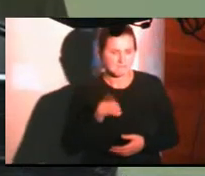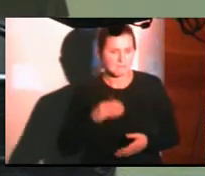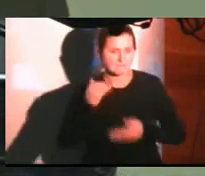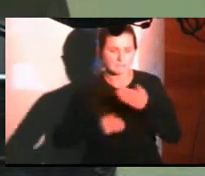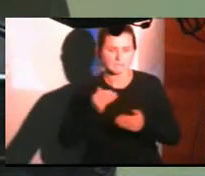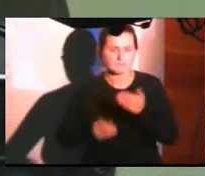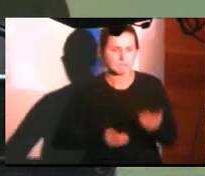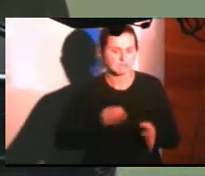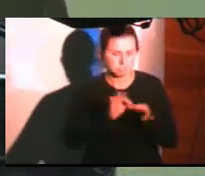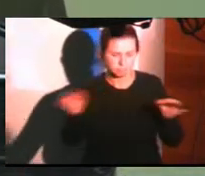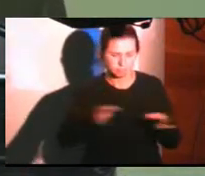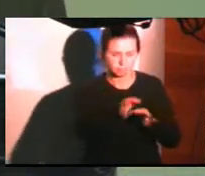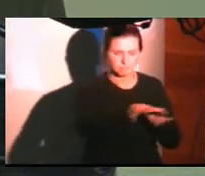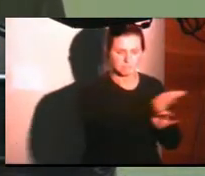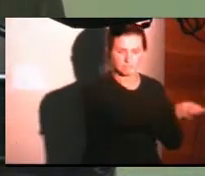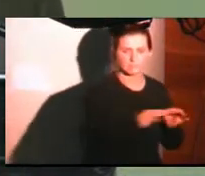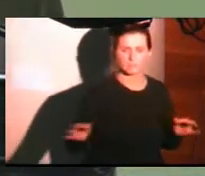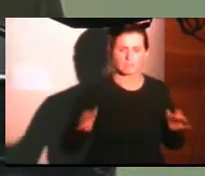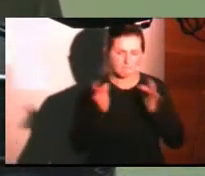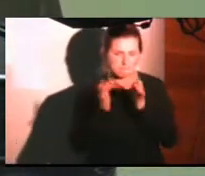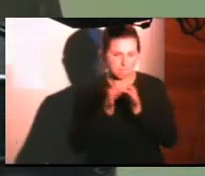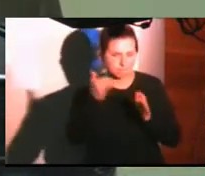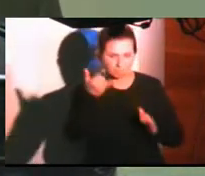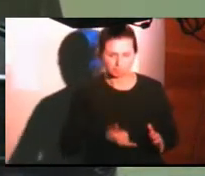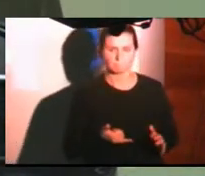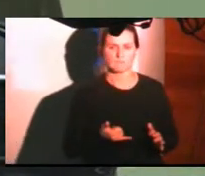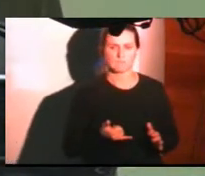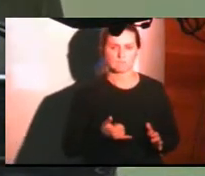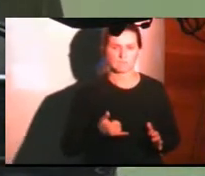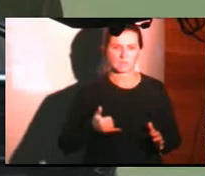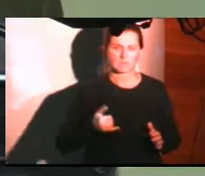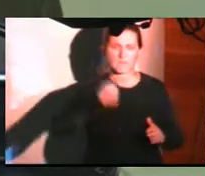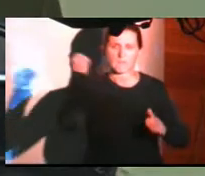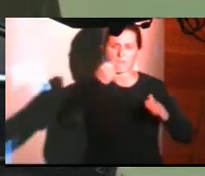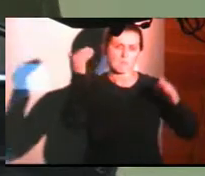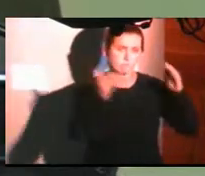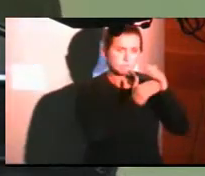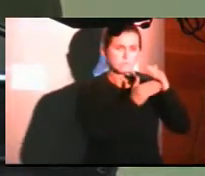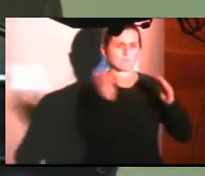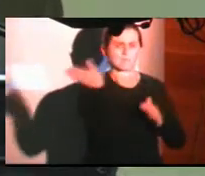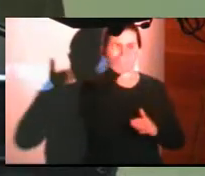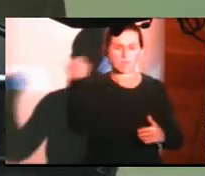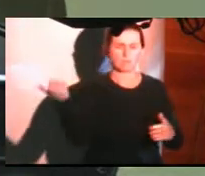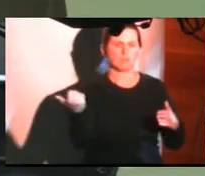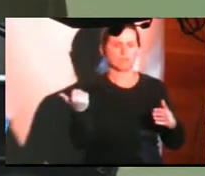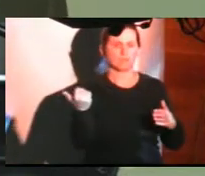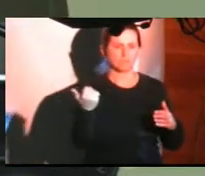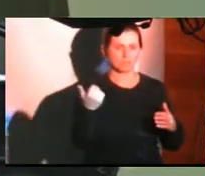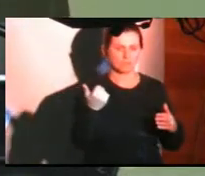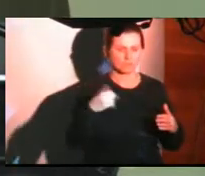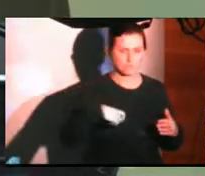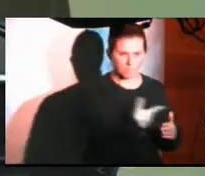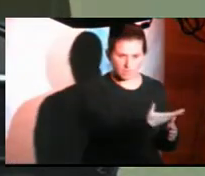desarrollando esta conexión, que es fundamental para todas nuestras comunidades y para todos nuestros pueblos. Así